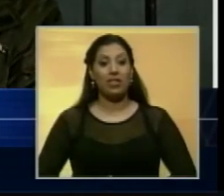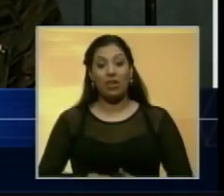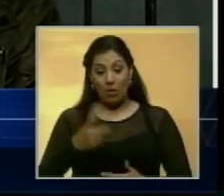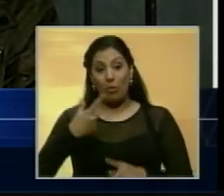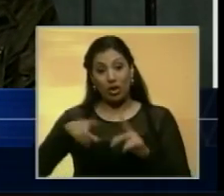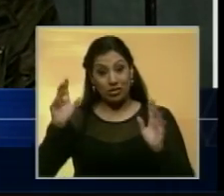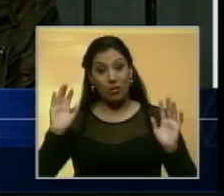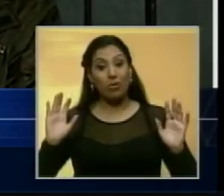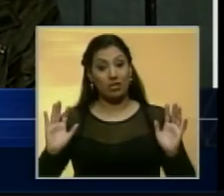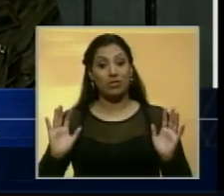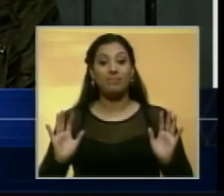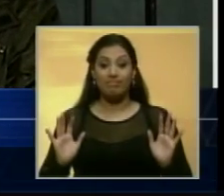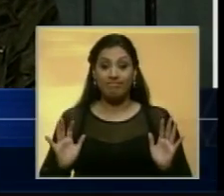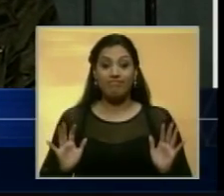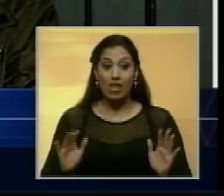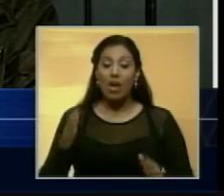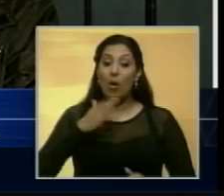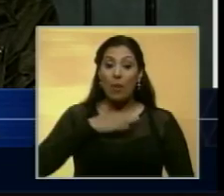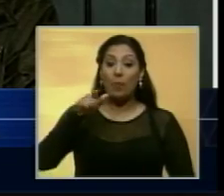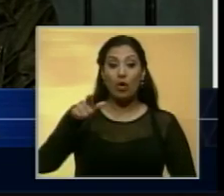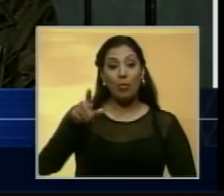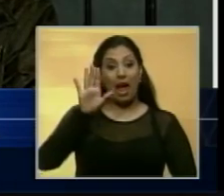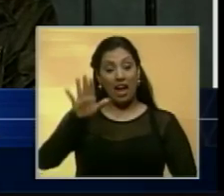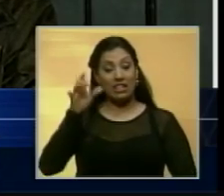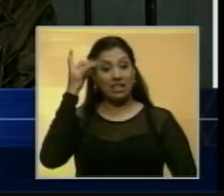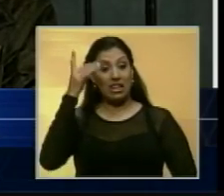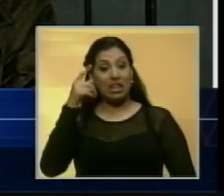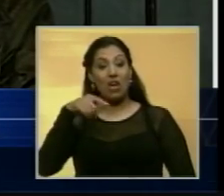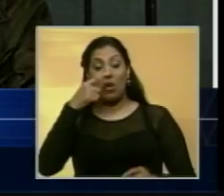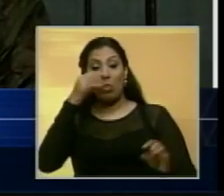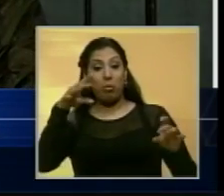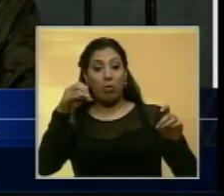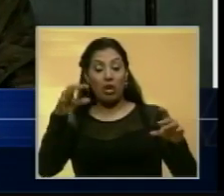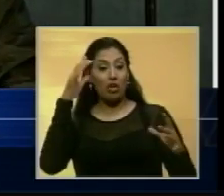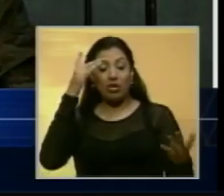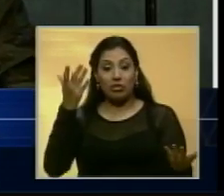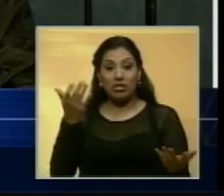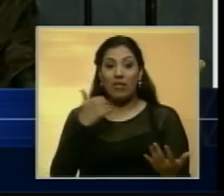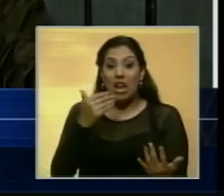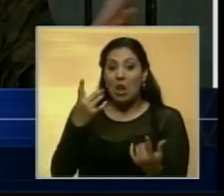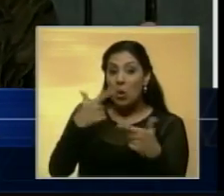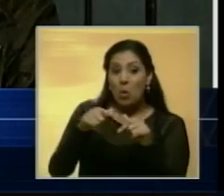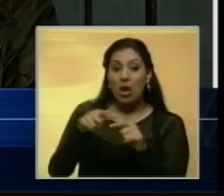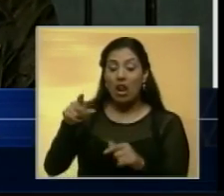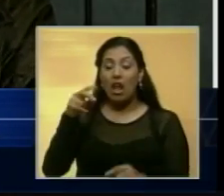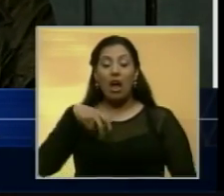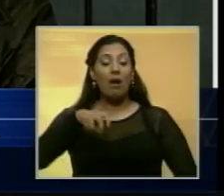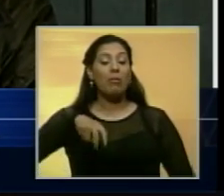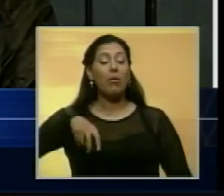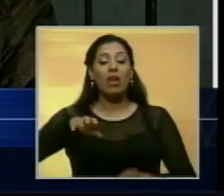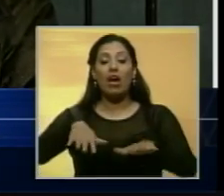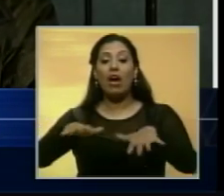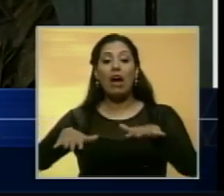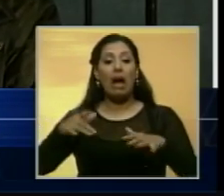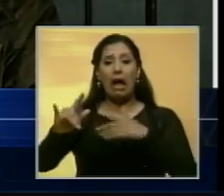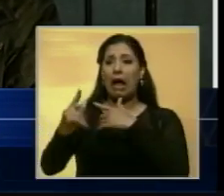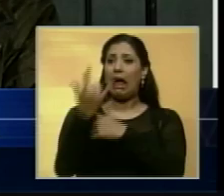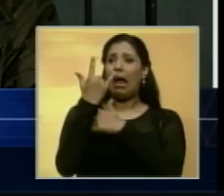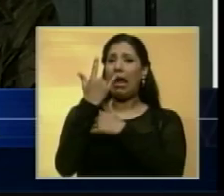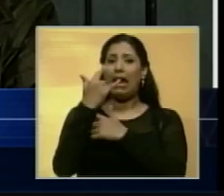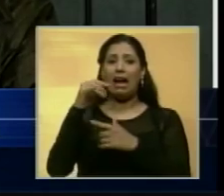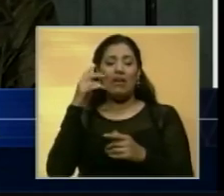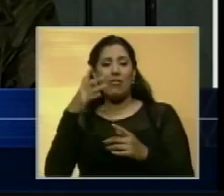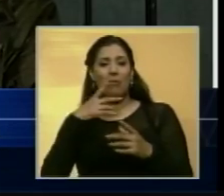Porque esa es otra cosa, propio de la aventura de los que se meten a brujos sin conocer la hierba, y se puso el tipo a caminar por un sitio creyendo que le iba a